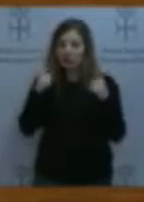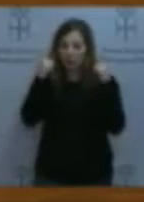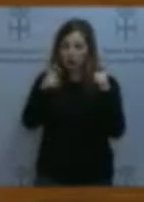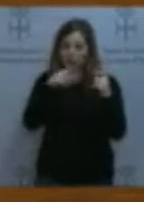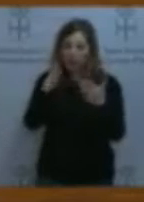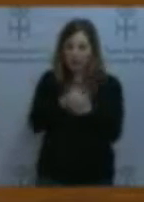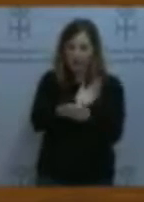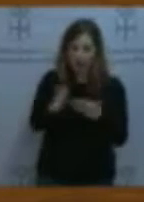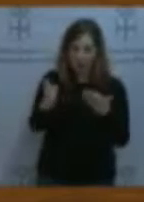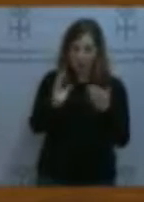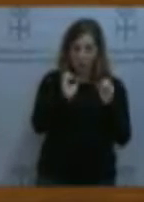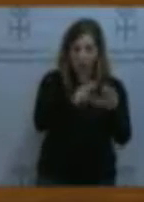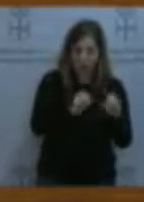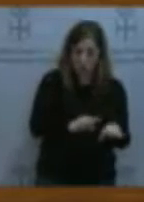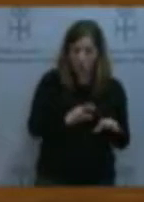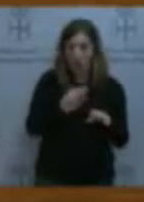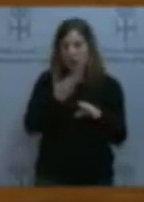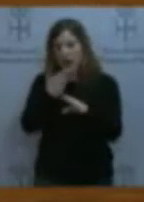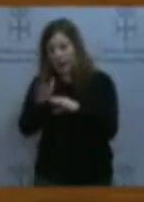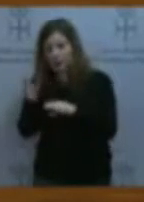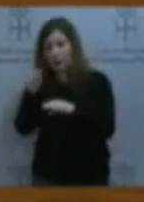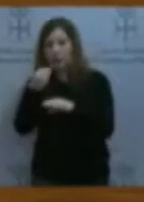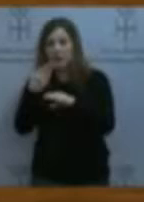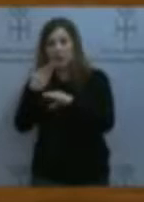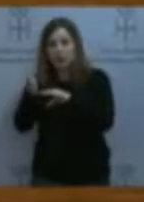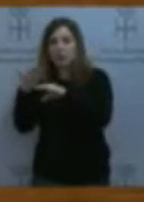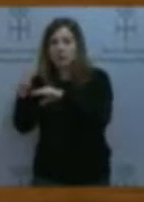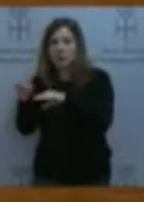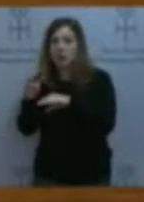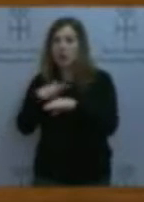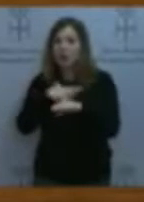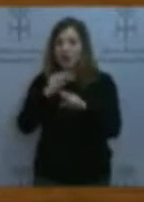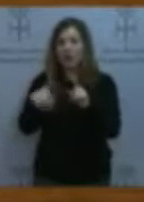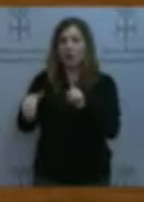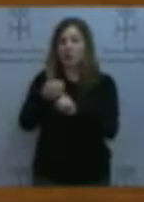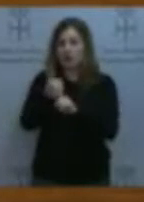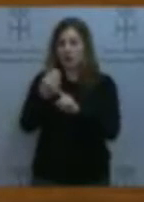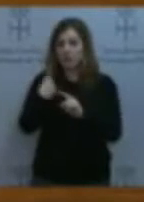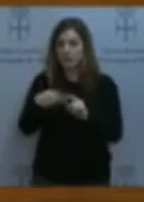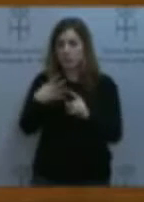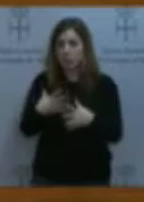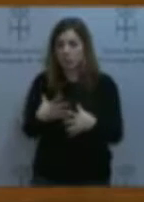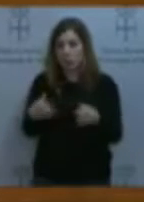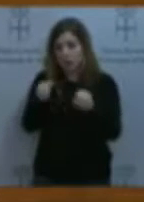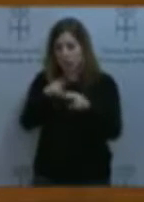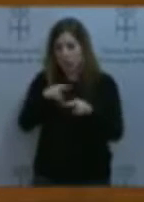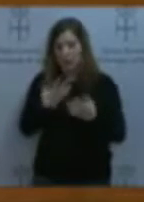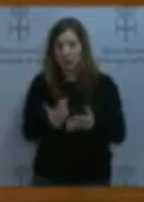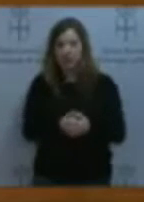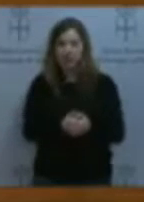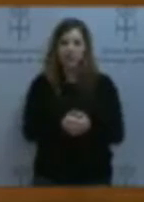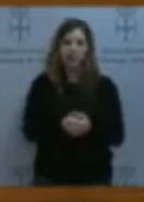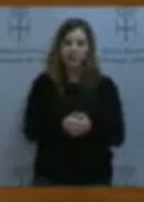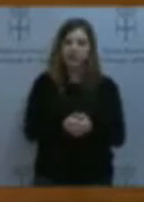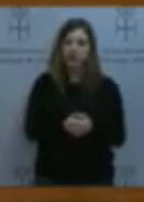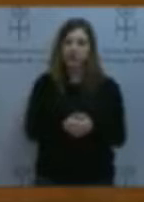de fracciones que se pueden encontrar en la bolsa negra. Y quiero detenerme un momento